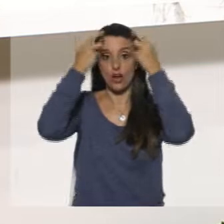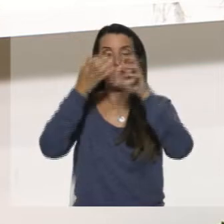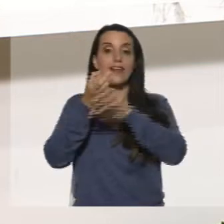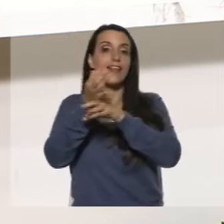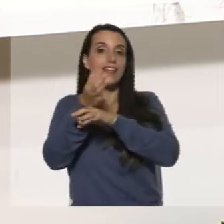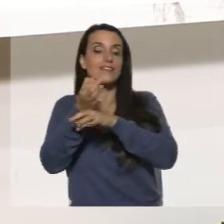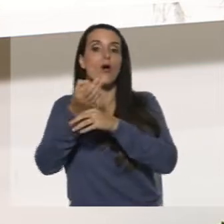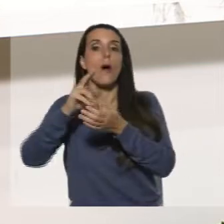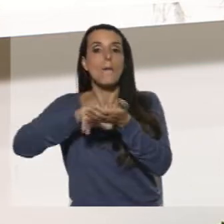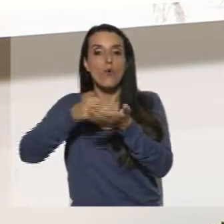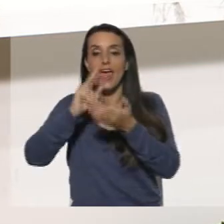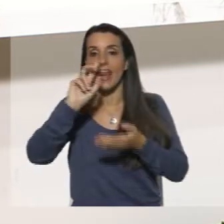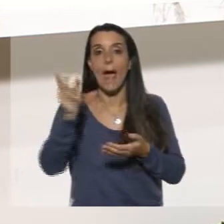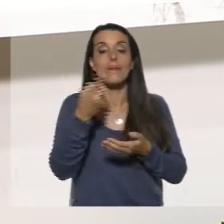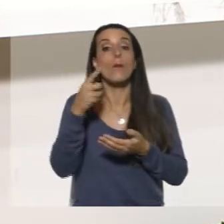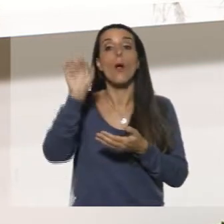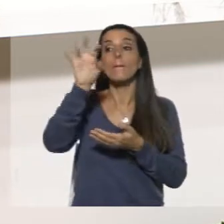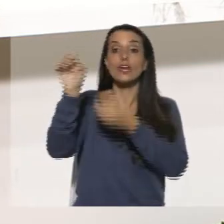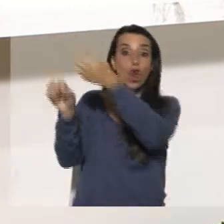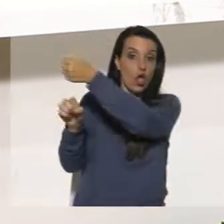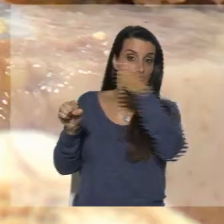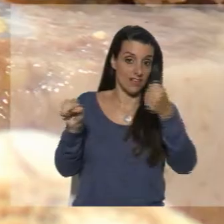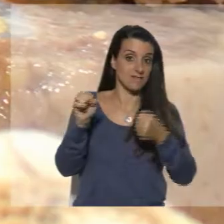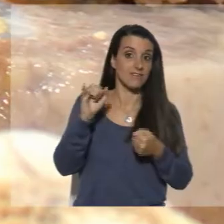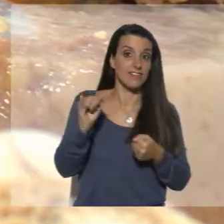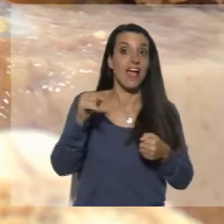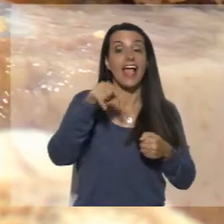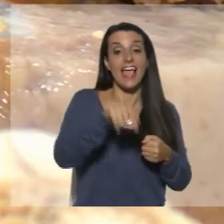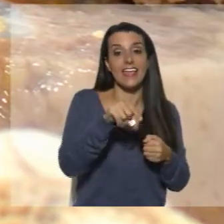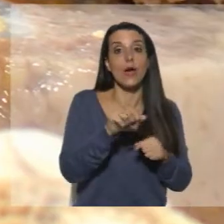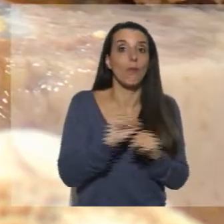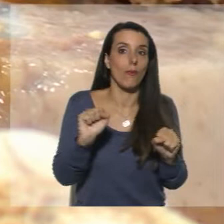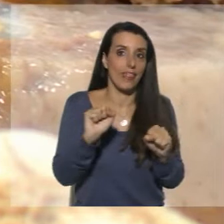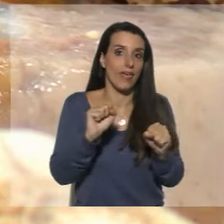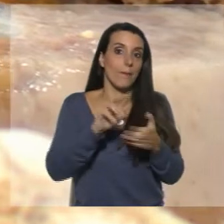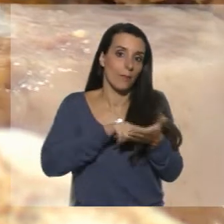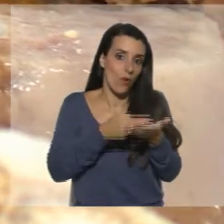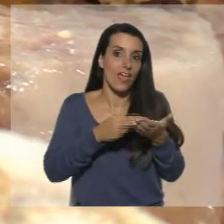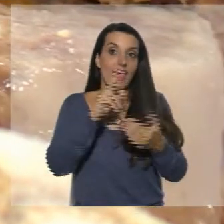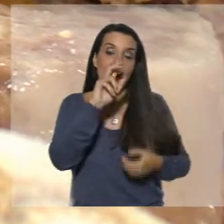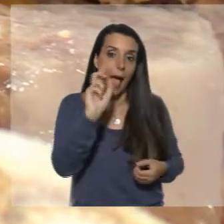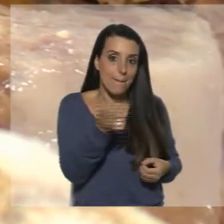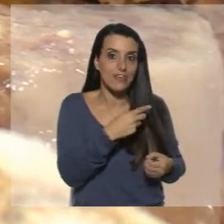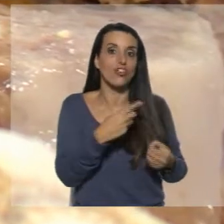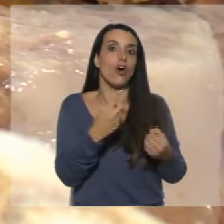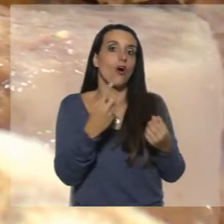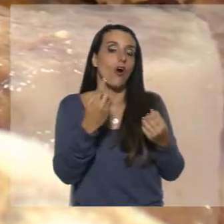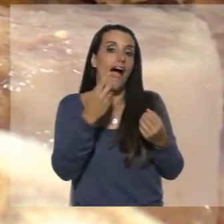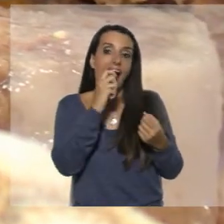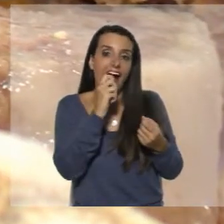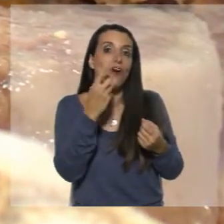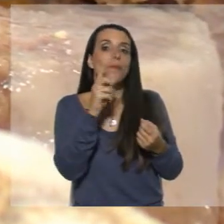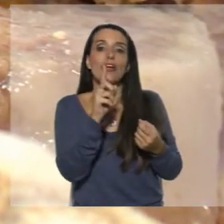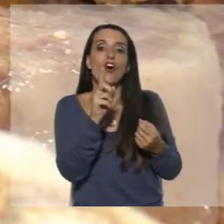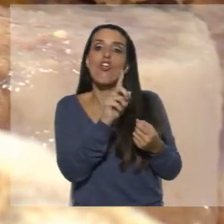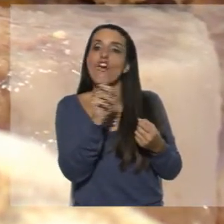el puré de papa casero rápido en el microondas. En el microondas, está muy bueno. Esta opción es también un puré de papa rápido, casero, con ajo, pero no